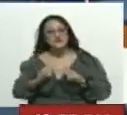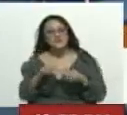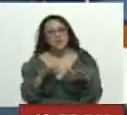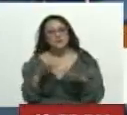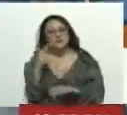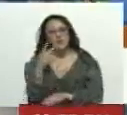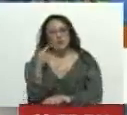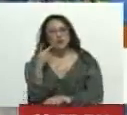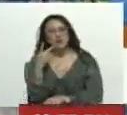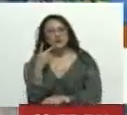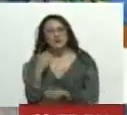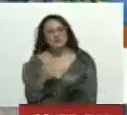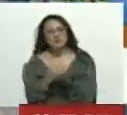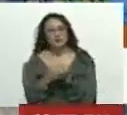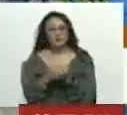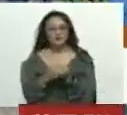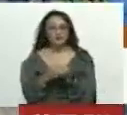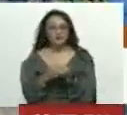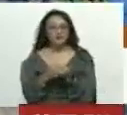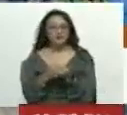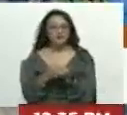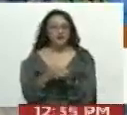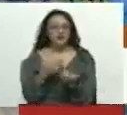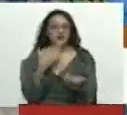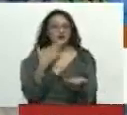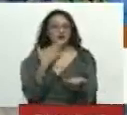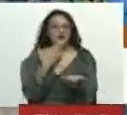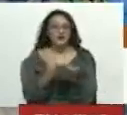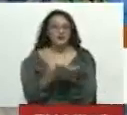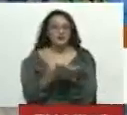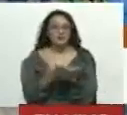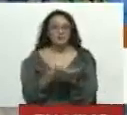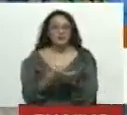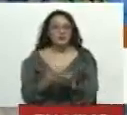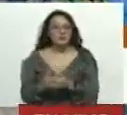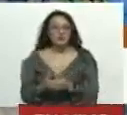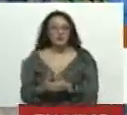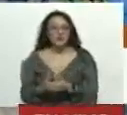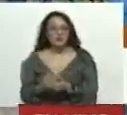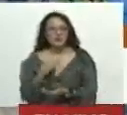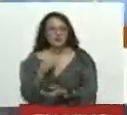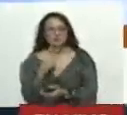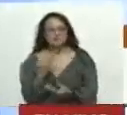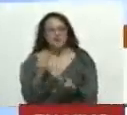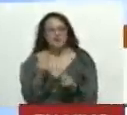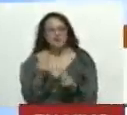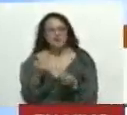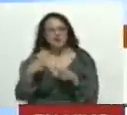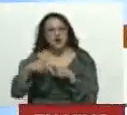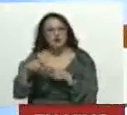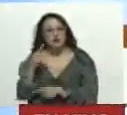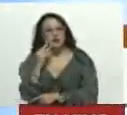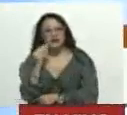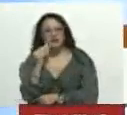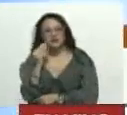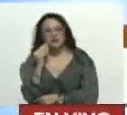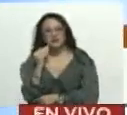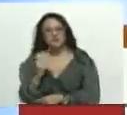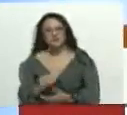Político que lo impulsa y gracias por darme la vocería porque sé que hay muchas otras experiencias